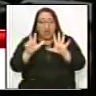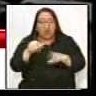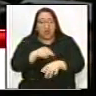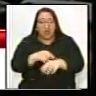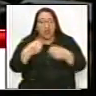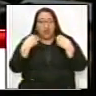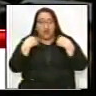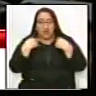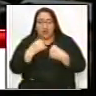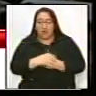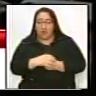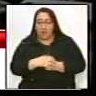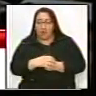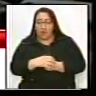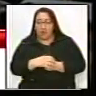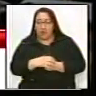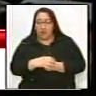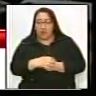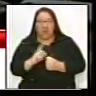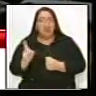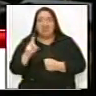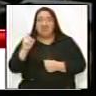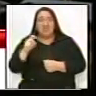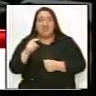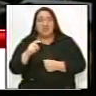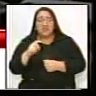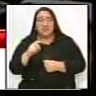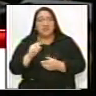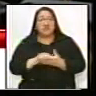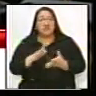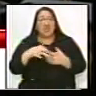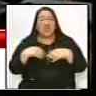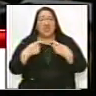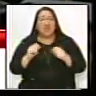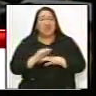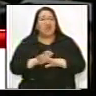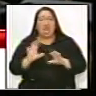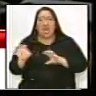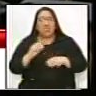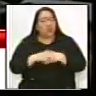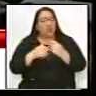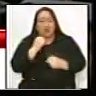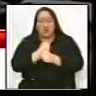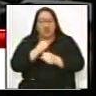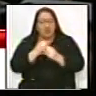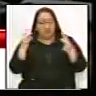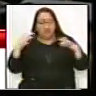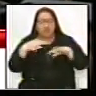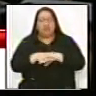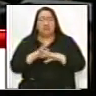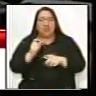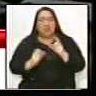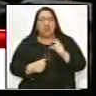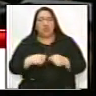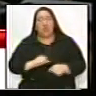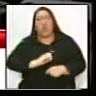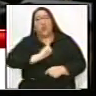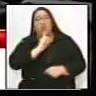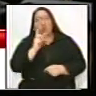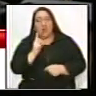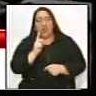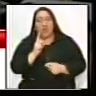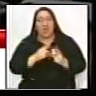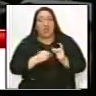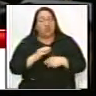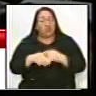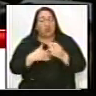el despacho, no necesita de un mayor o mejor tratamiento, él hace todo su esfuerzo y se integra, y para nosotros es un orgullo.